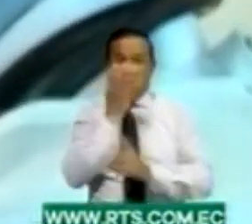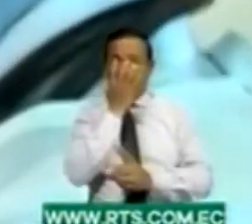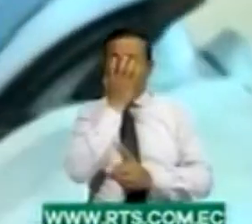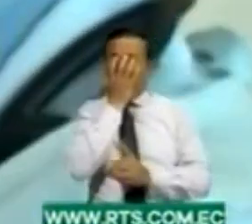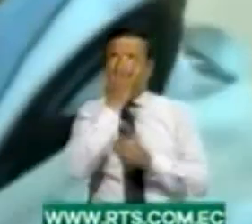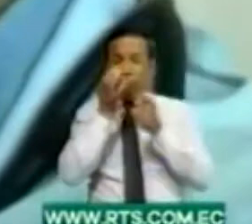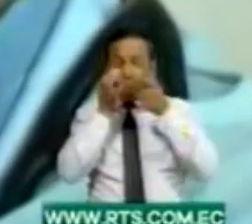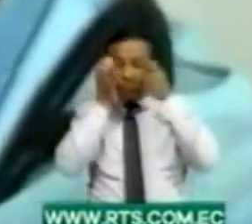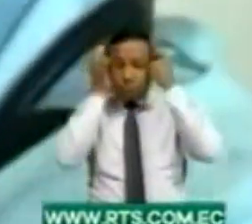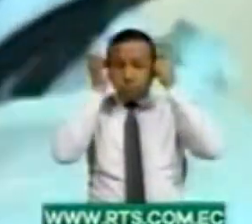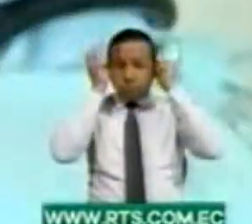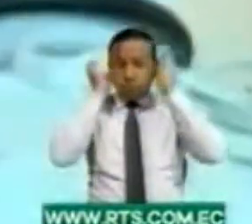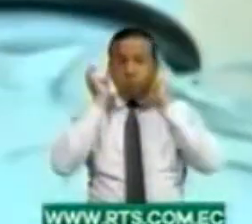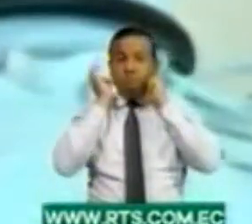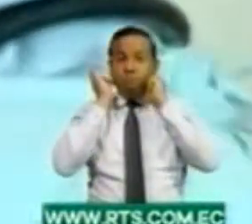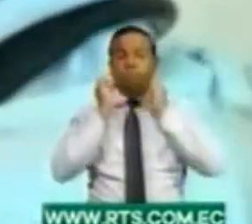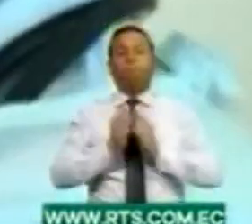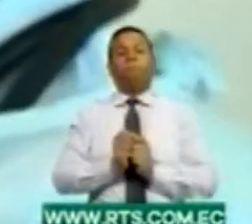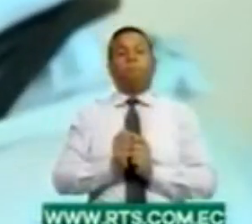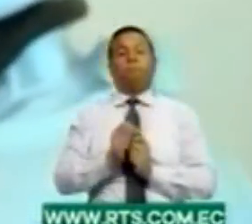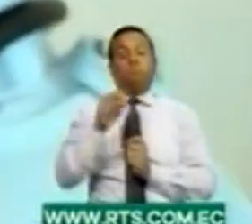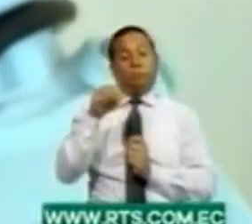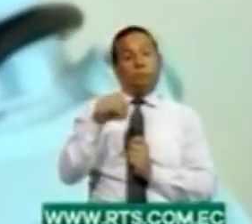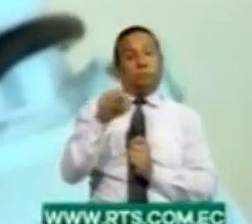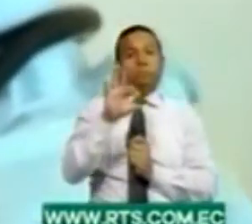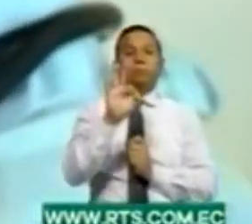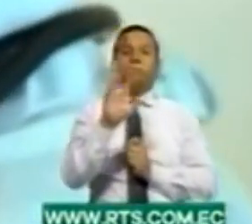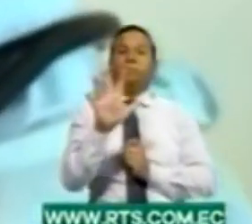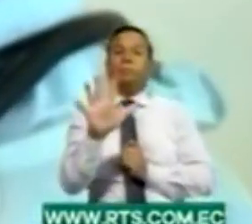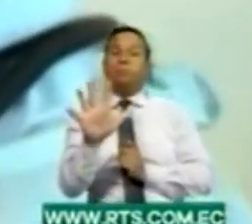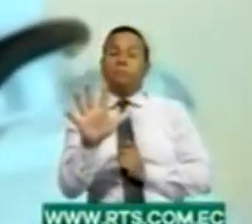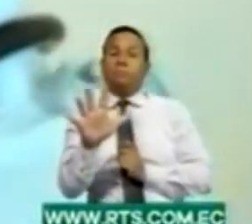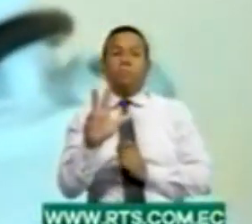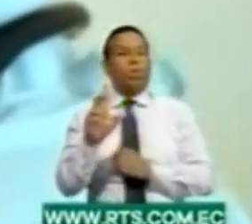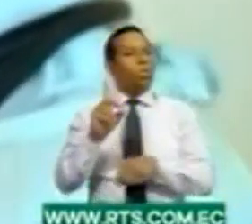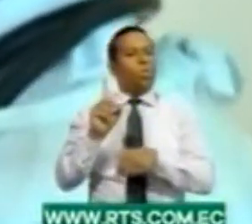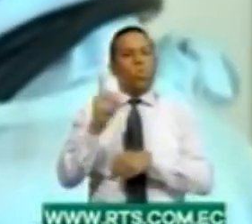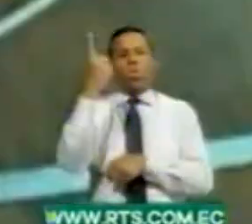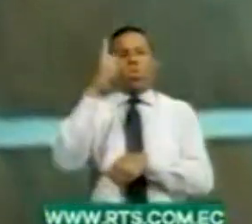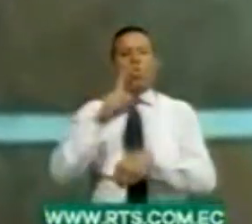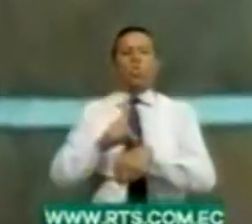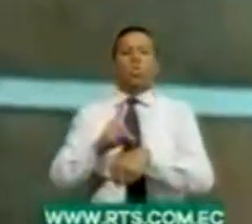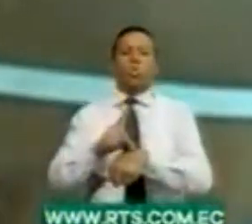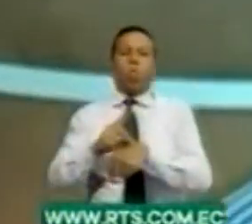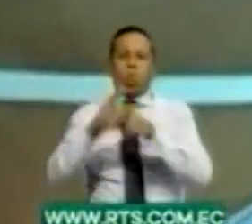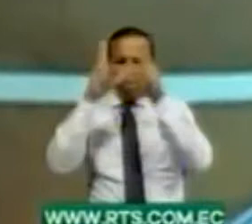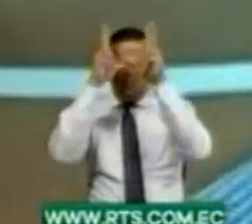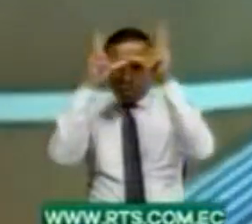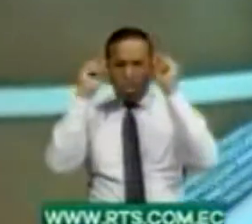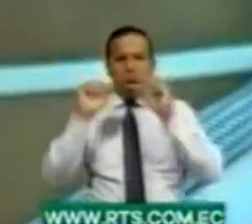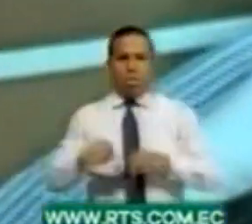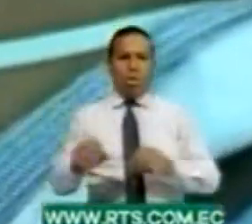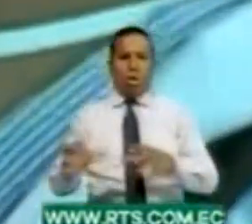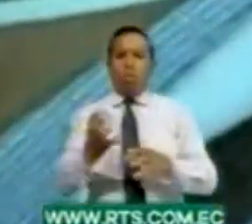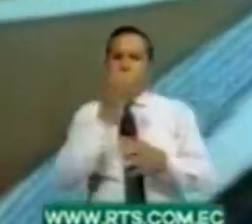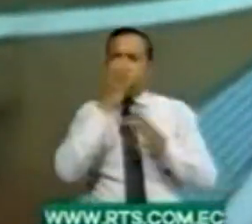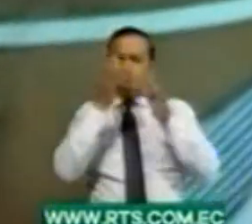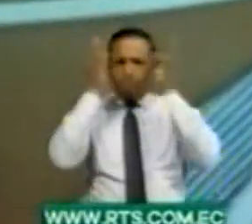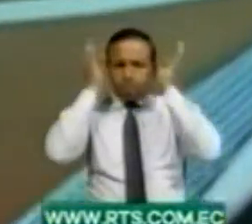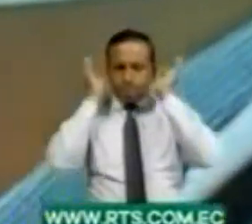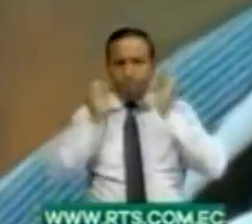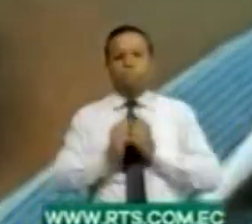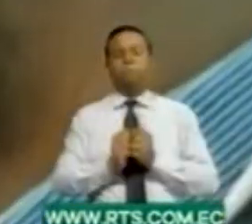se llama respirador n95 que es de exclusivo uso de salud y heno y en segundo lugar